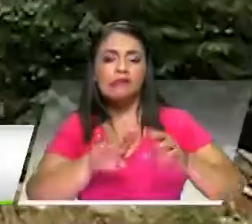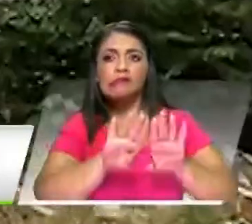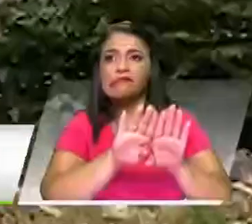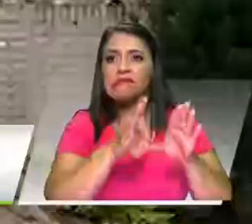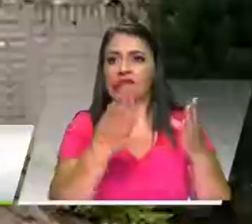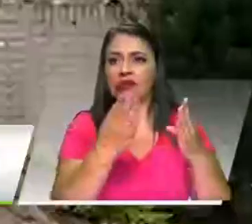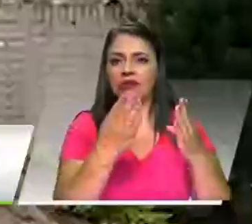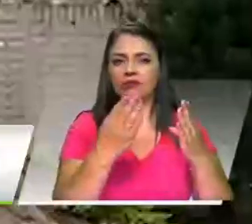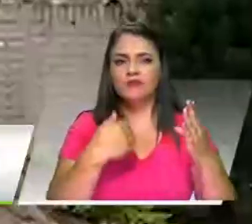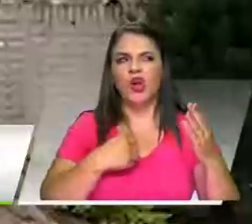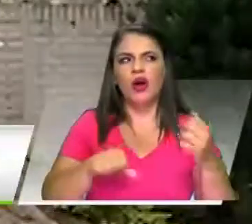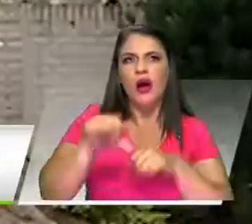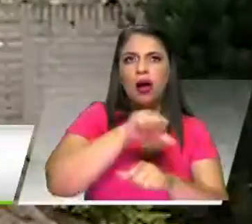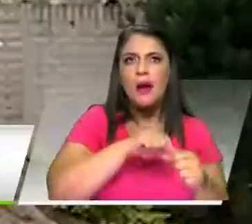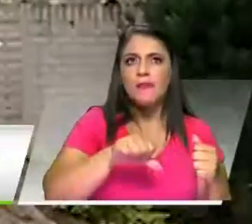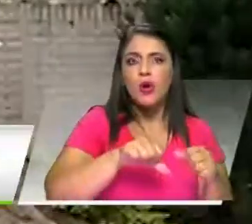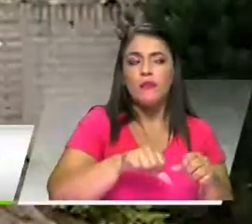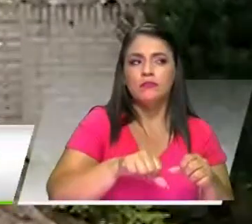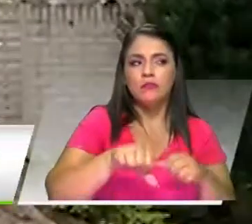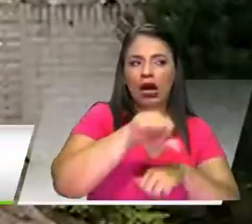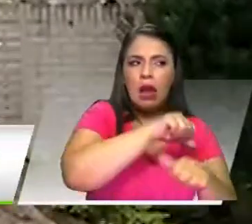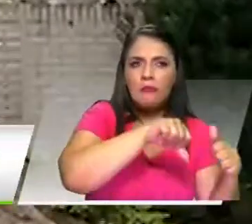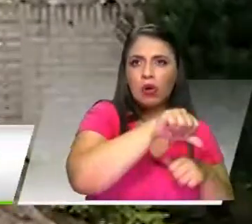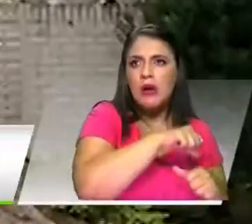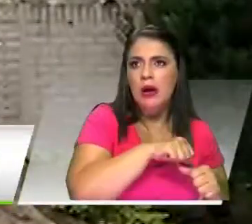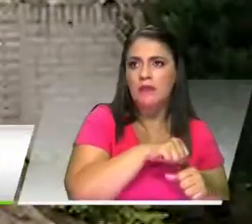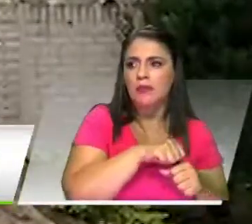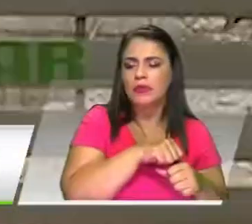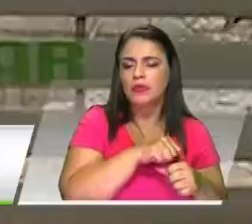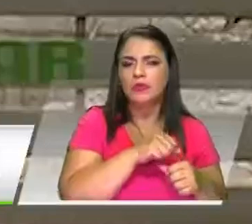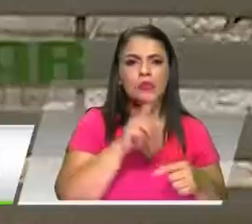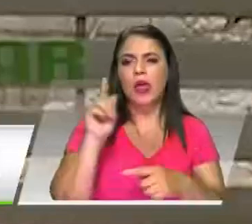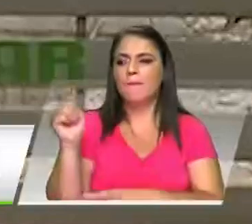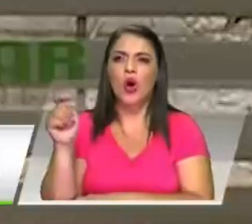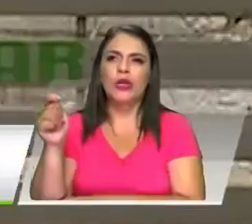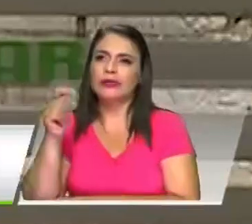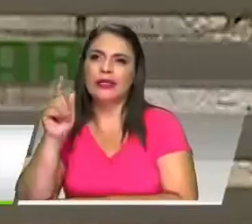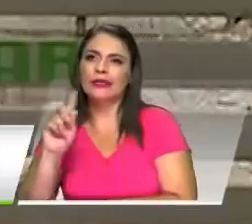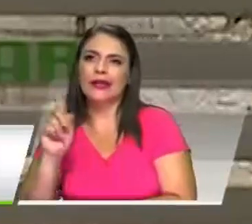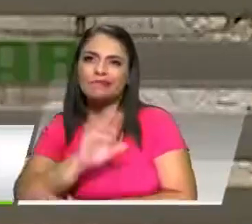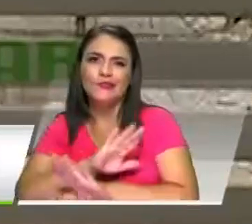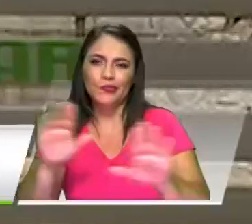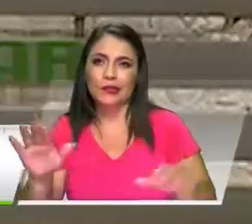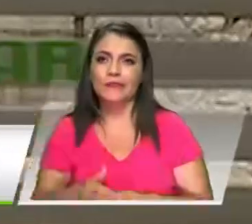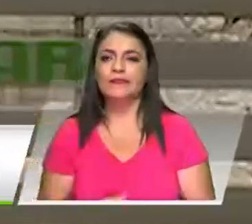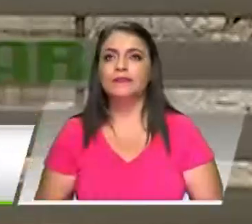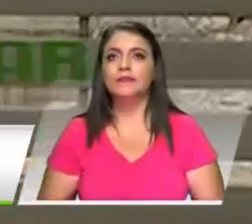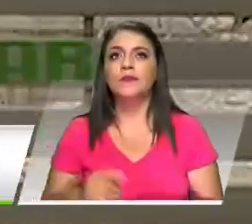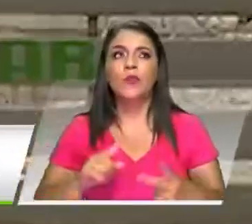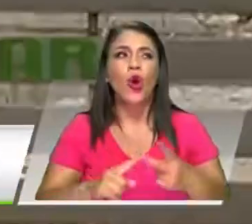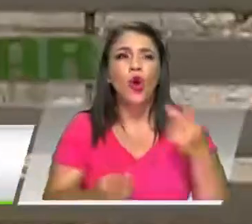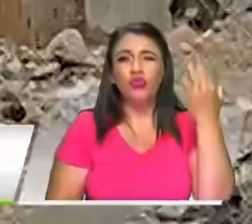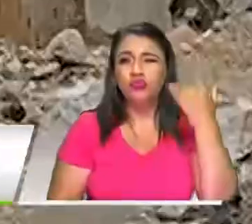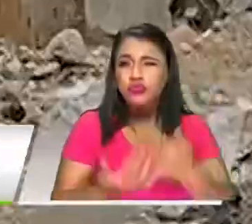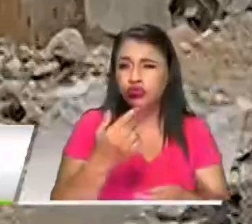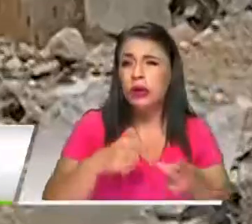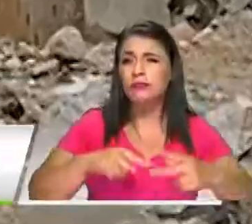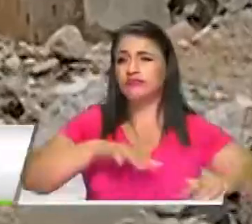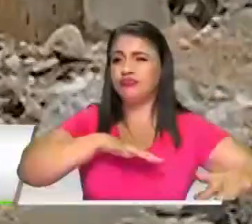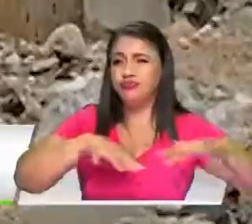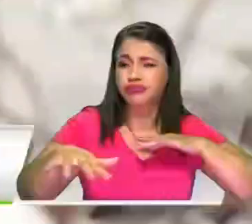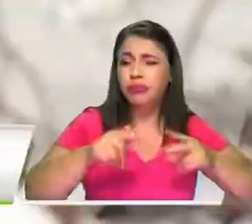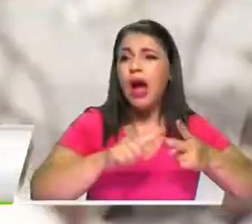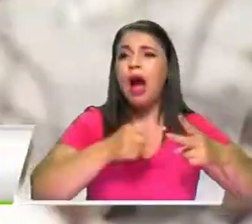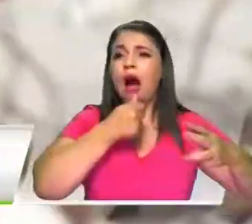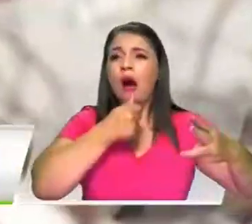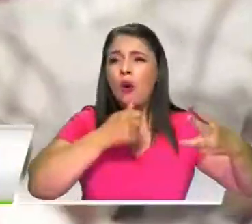obras realizadas en el edificio después de haber sido expedido el certificado técnico de ocupación. Tampoco fallas por incendio, terremoto,